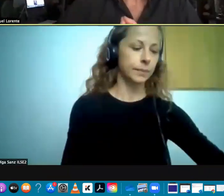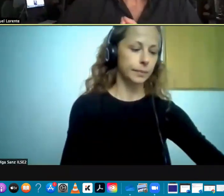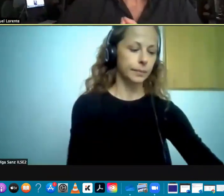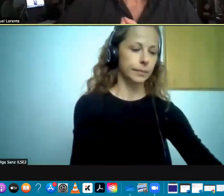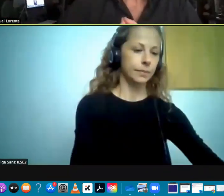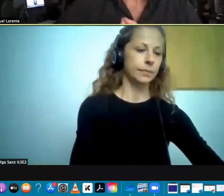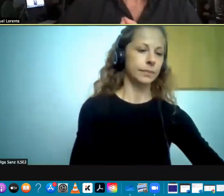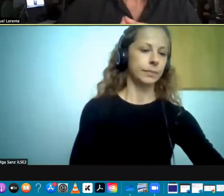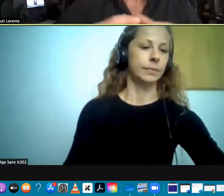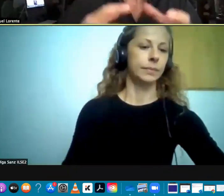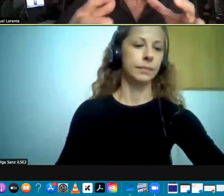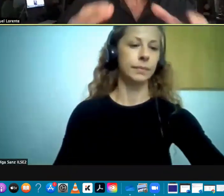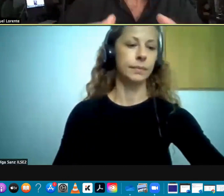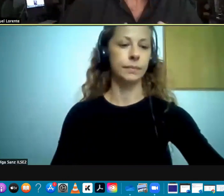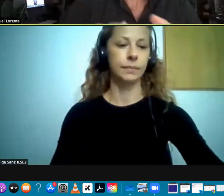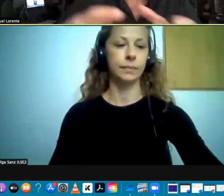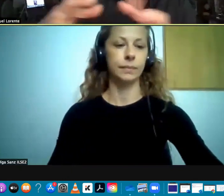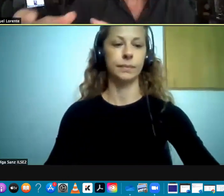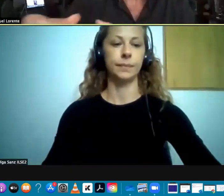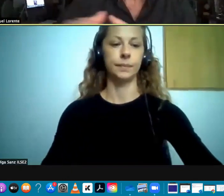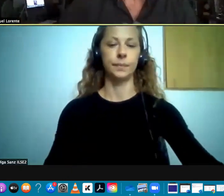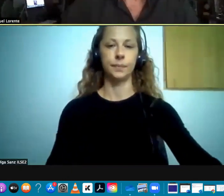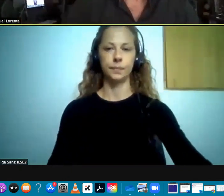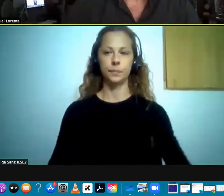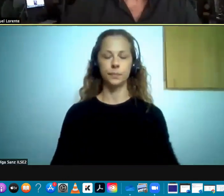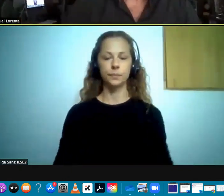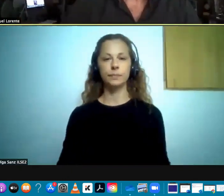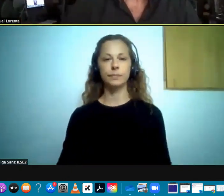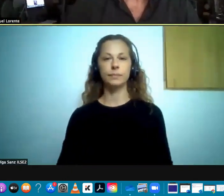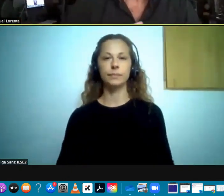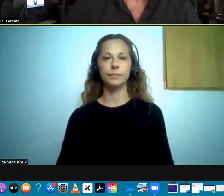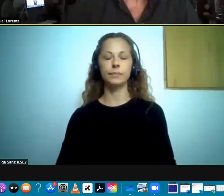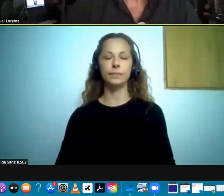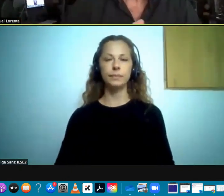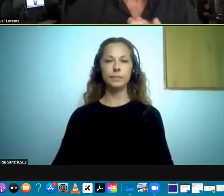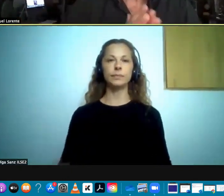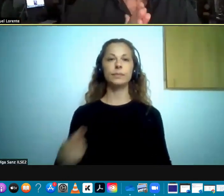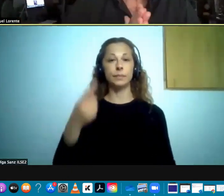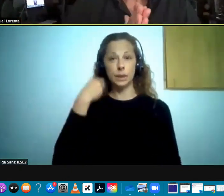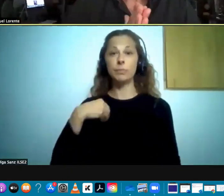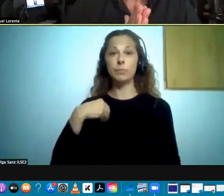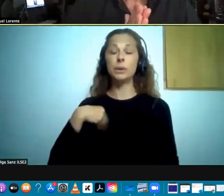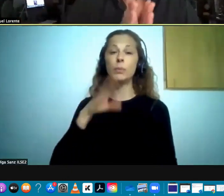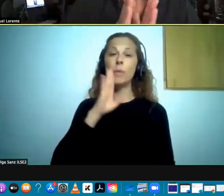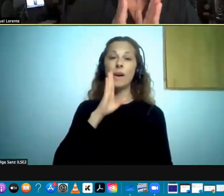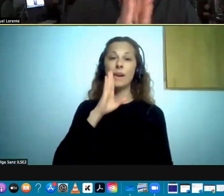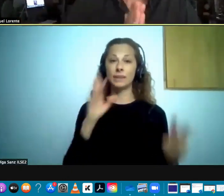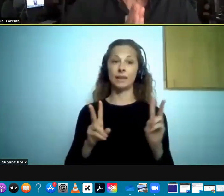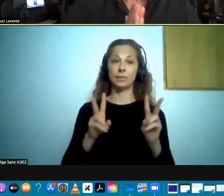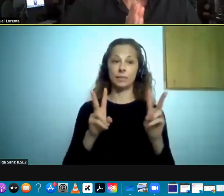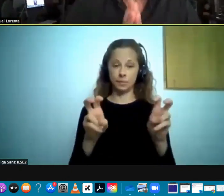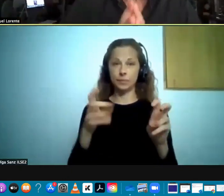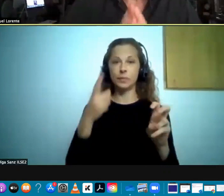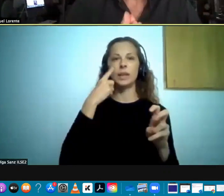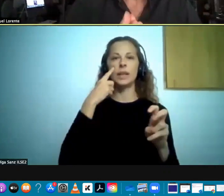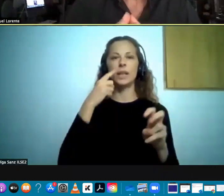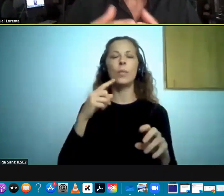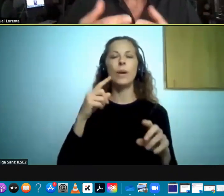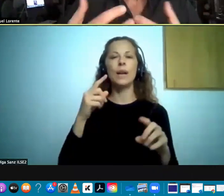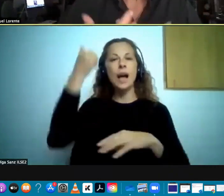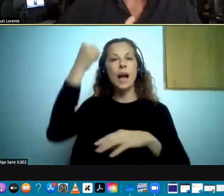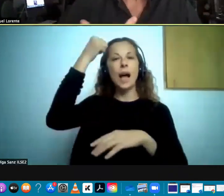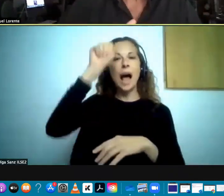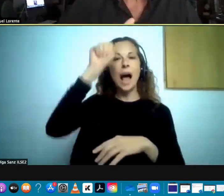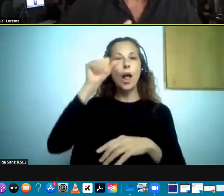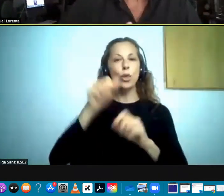los hombres y la posición androcéntrica en la definición de la realidad. En primer lugar,